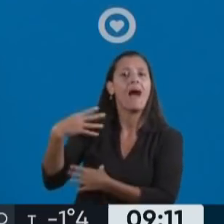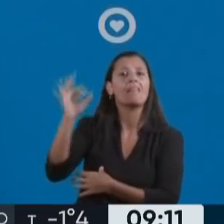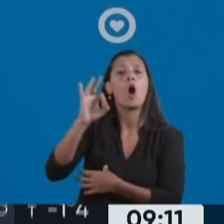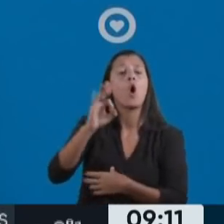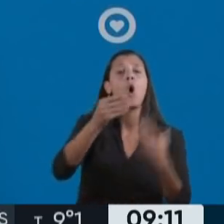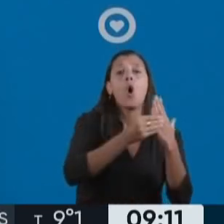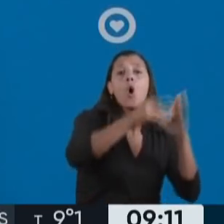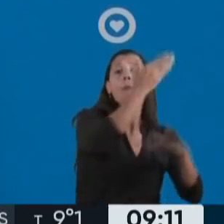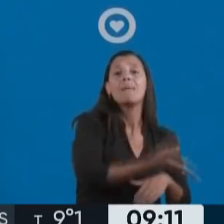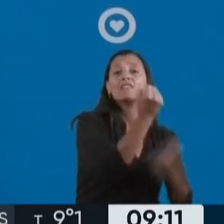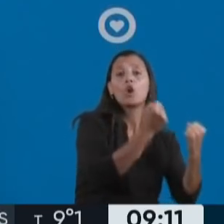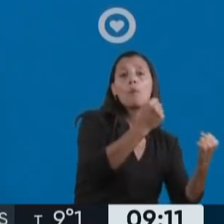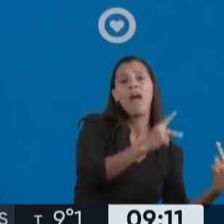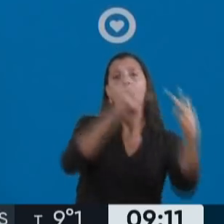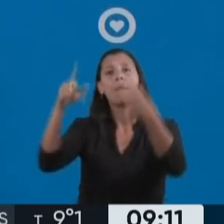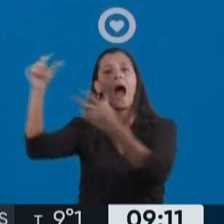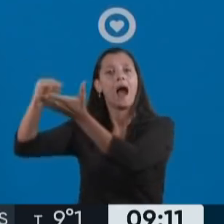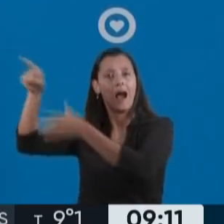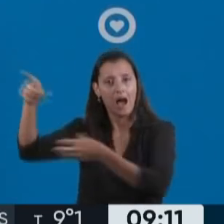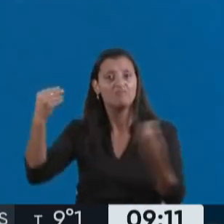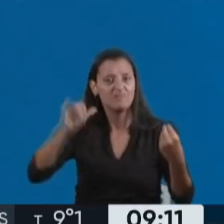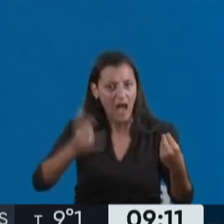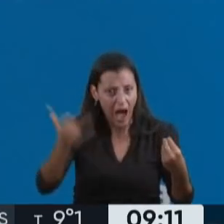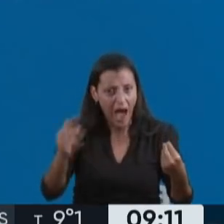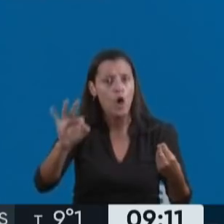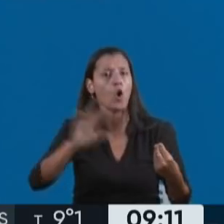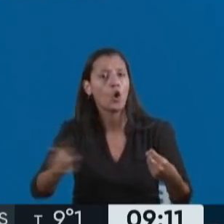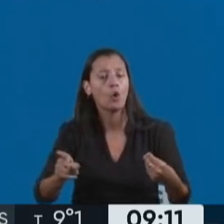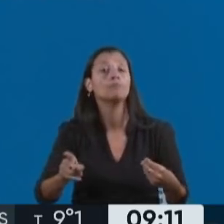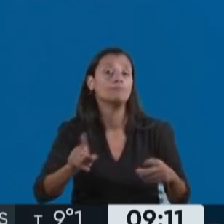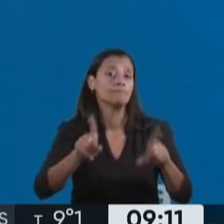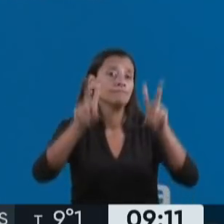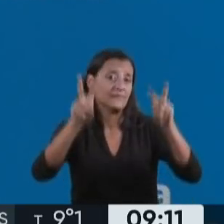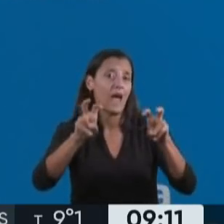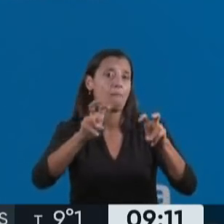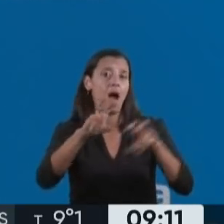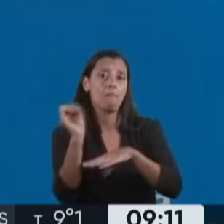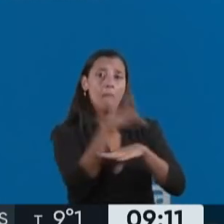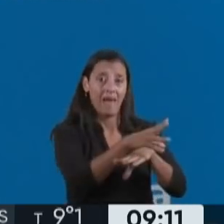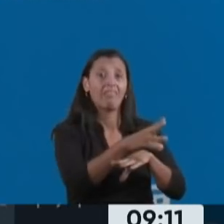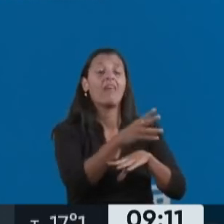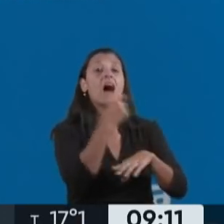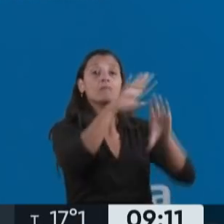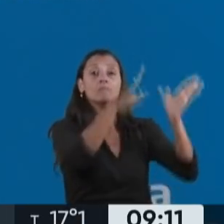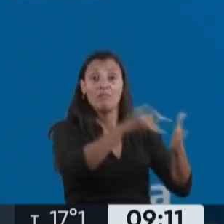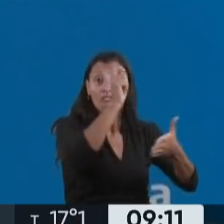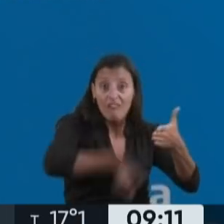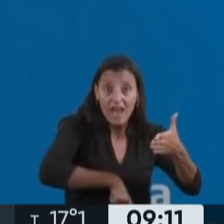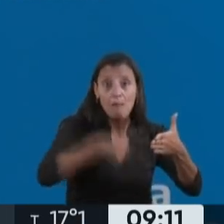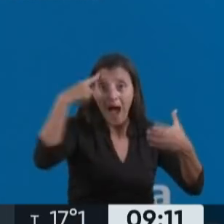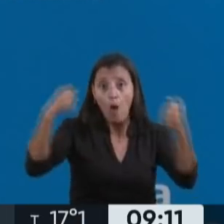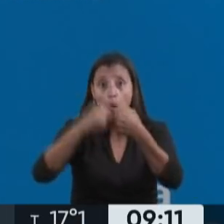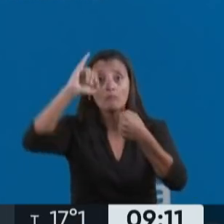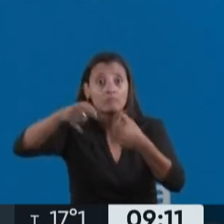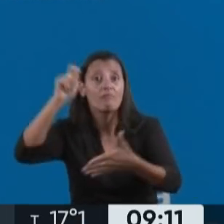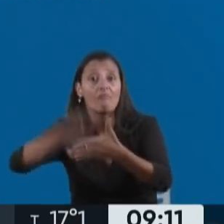del ministro Guzmán hacia el exterior. El acuerdo, la carta de intención, en el caso que se firme el acuerdo,